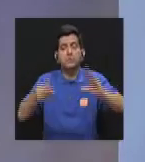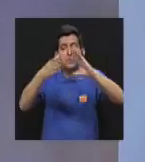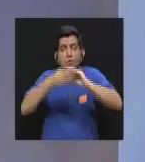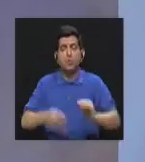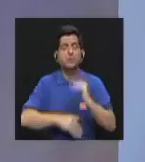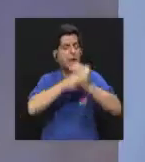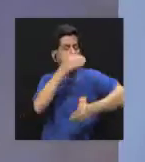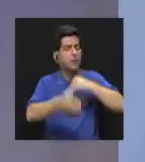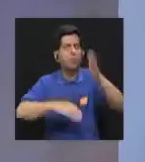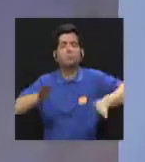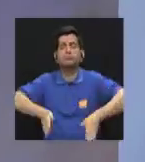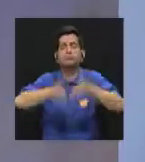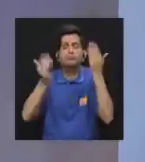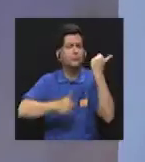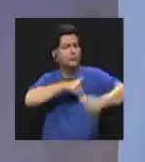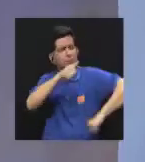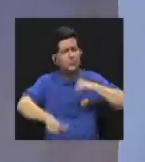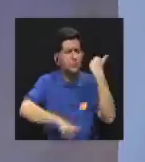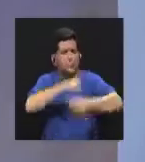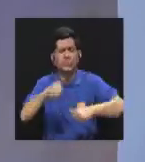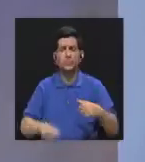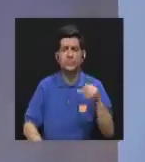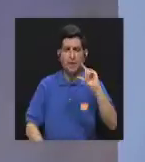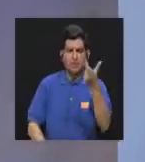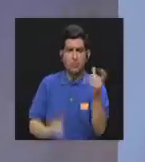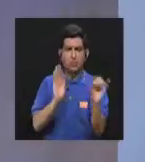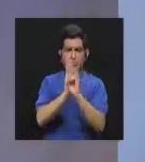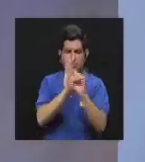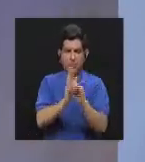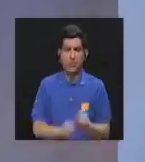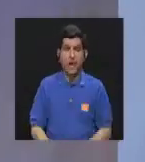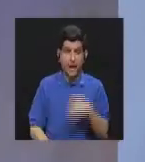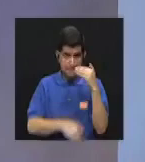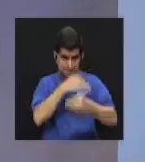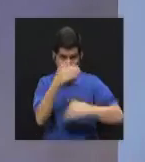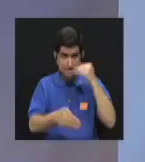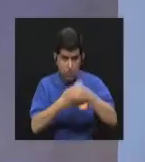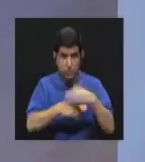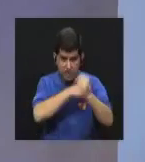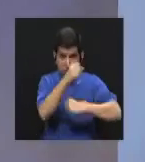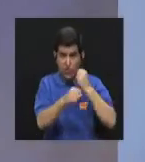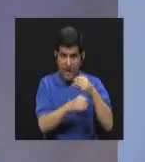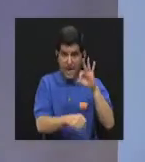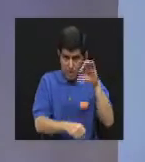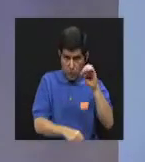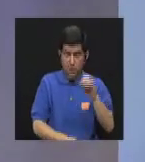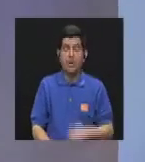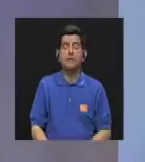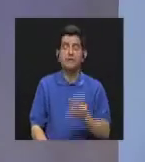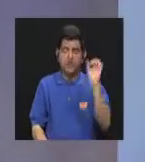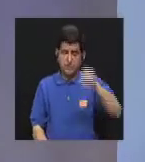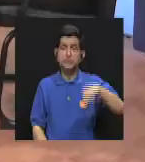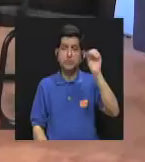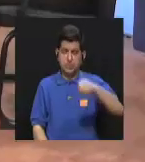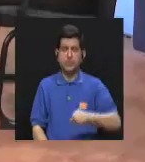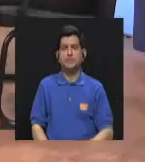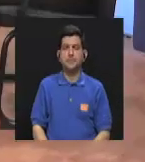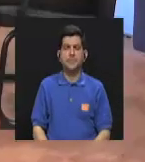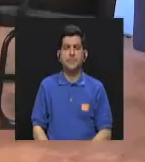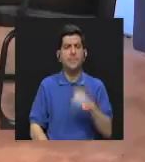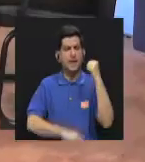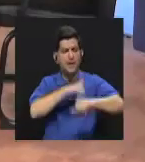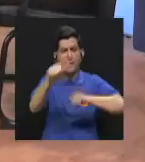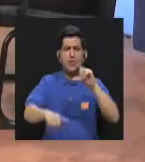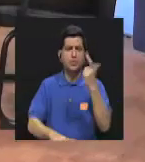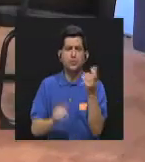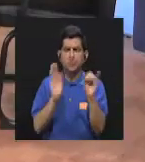contándonos cómo fue este proceso de la lucha por la cedulación. Que, perdón, es un proceso desde los 90, tengo entendido. La